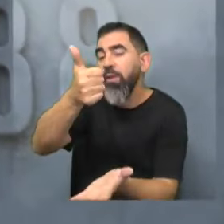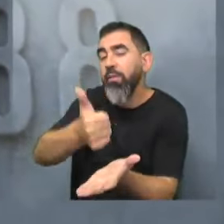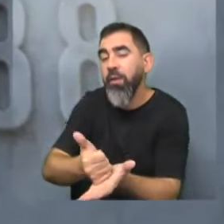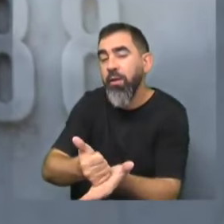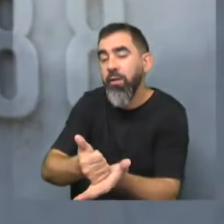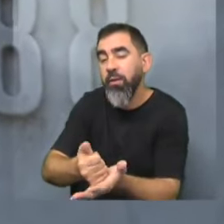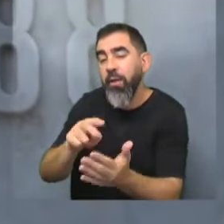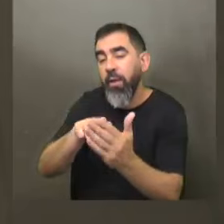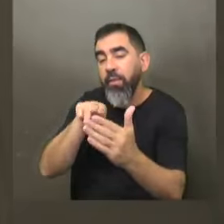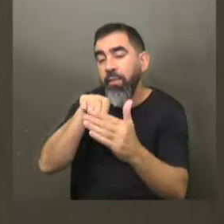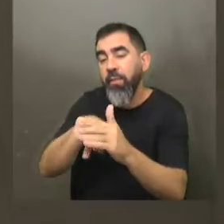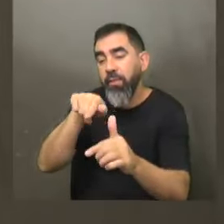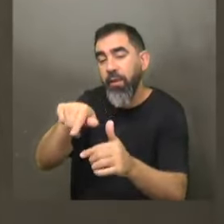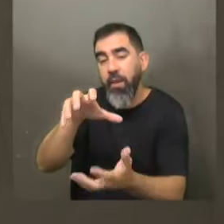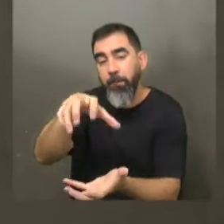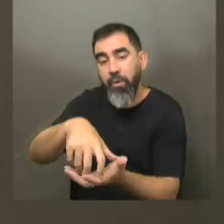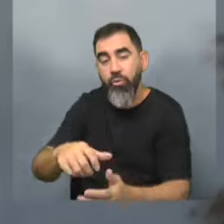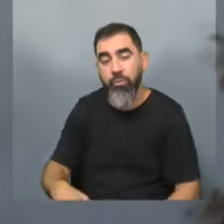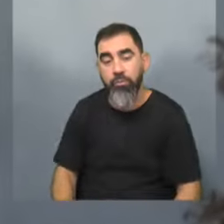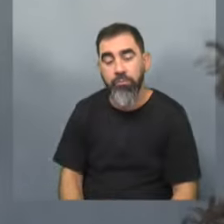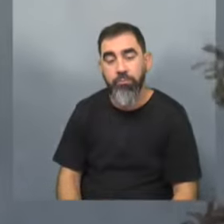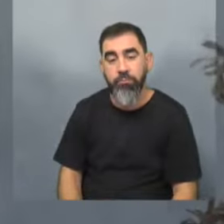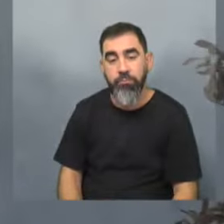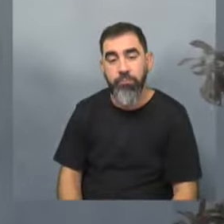del enterramiento allí mismo.